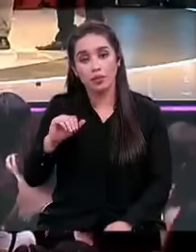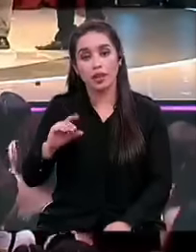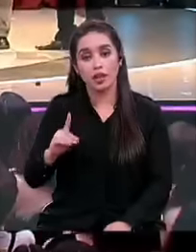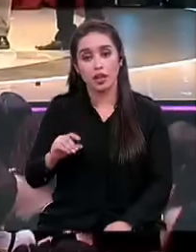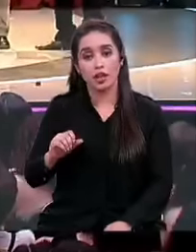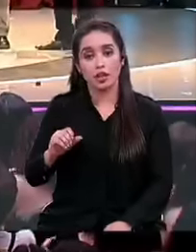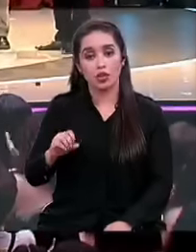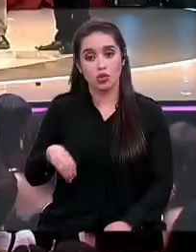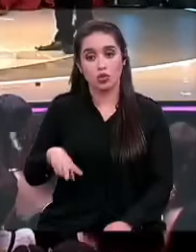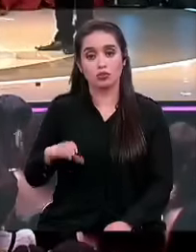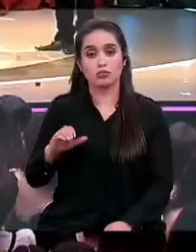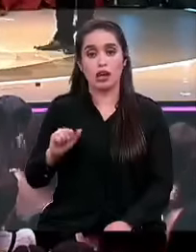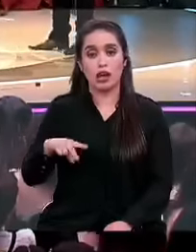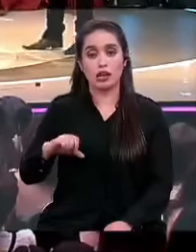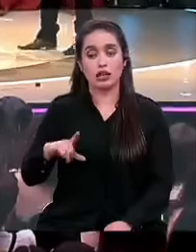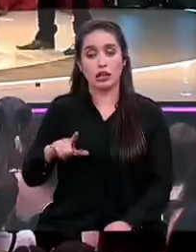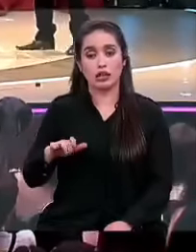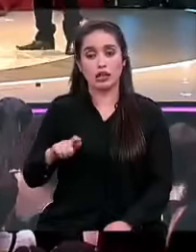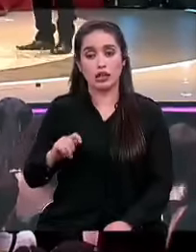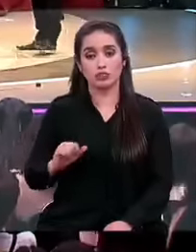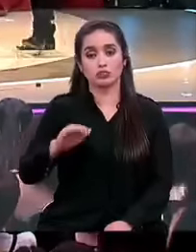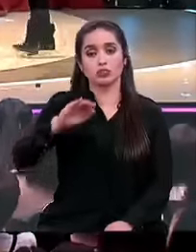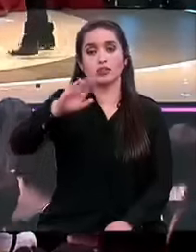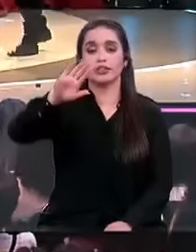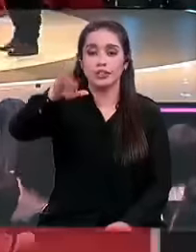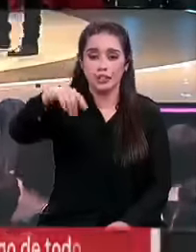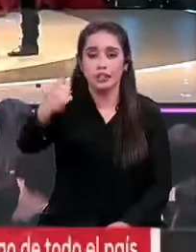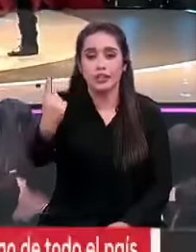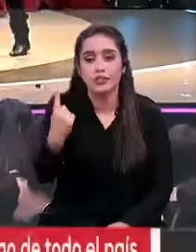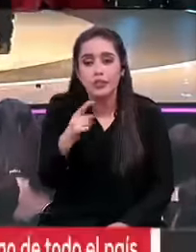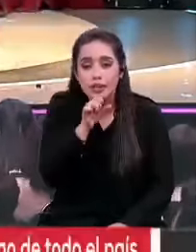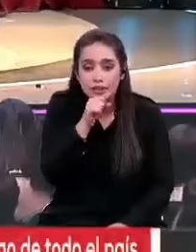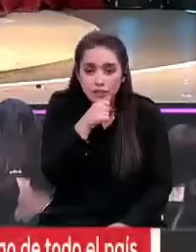de Plásticos Marambio. ¡Qué pasa, el viejo!